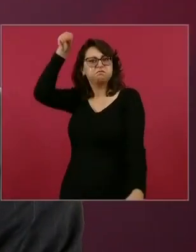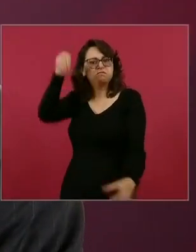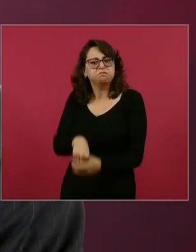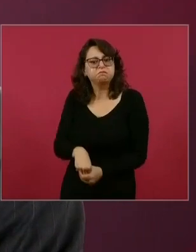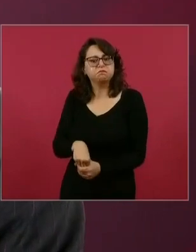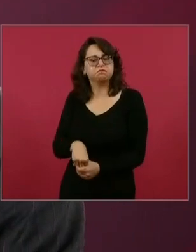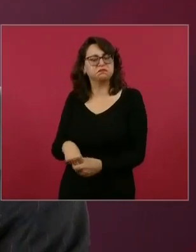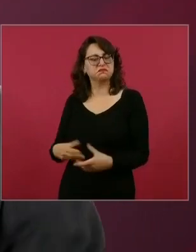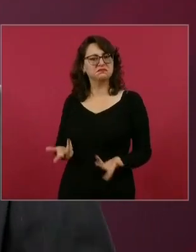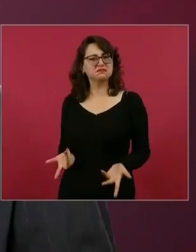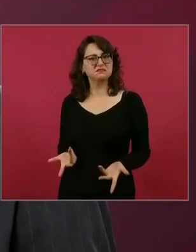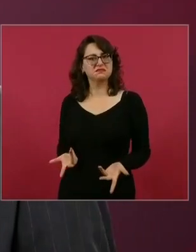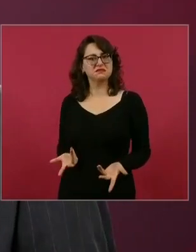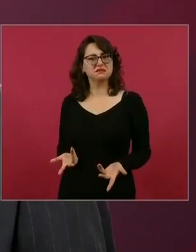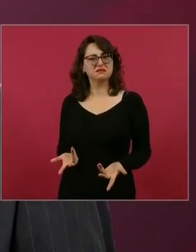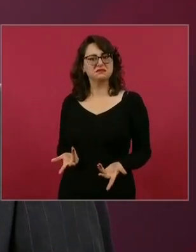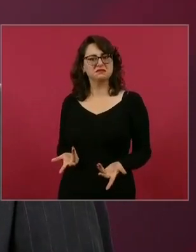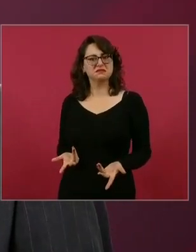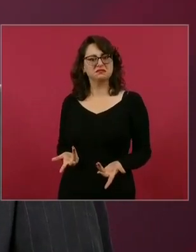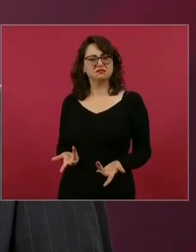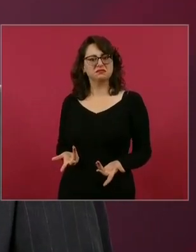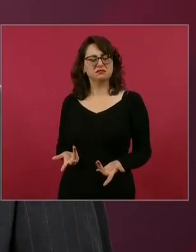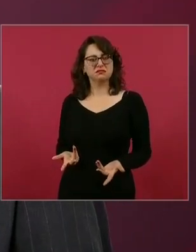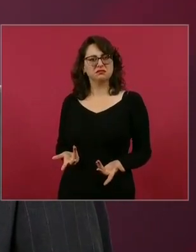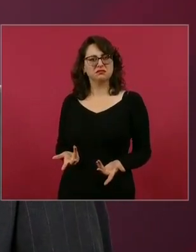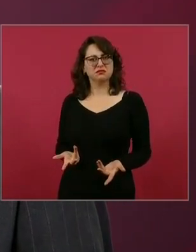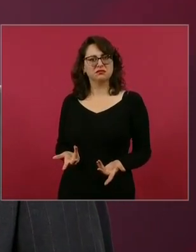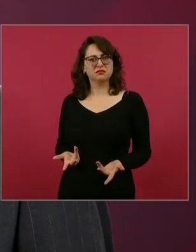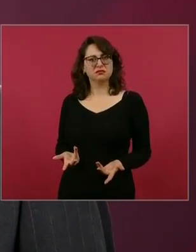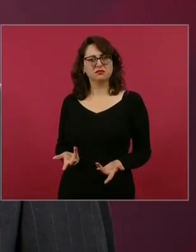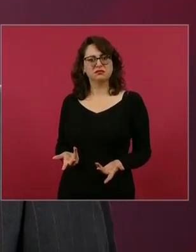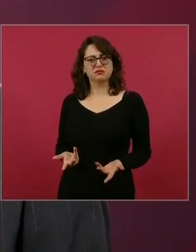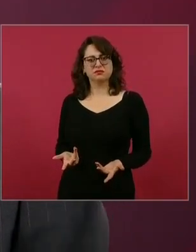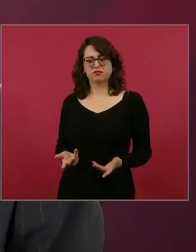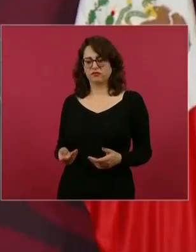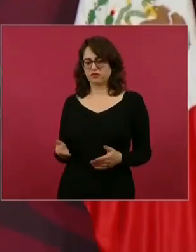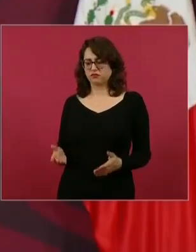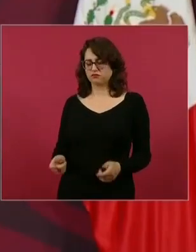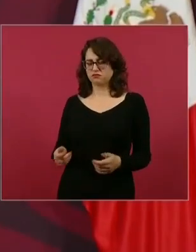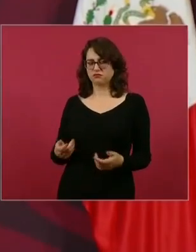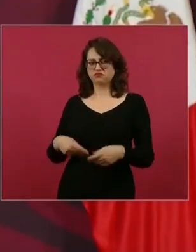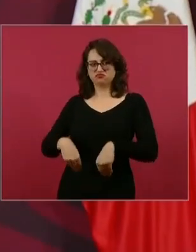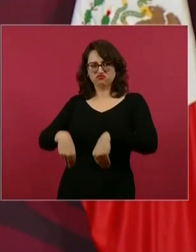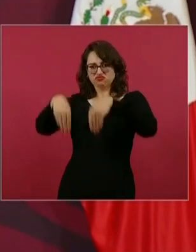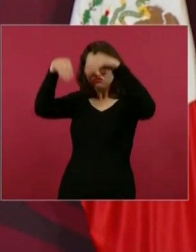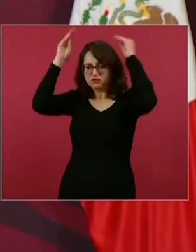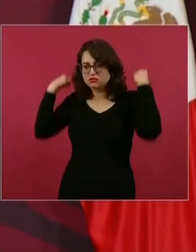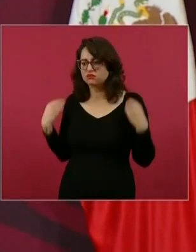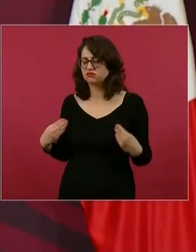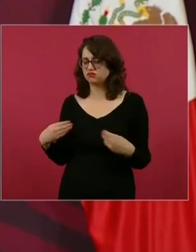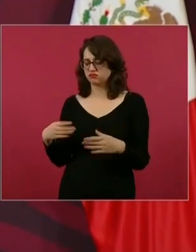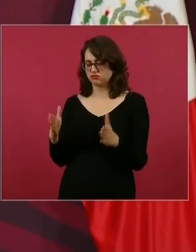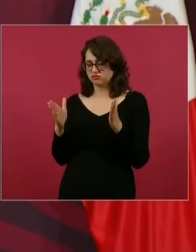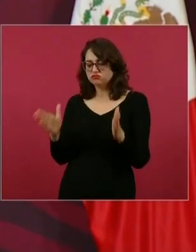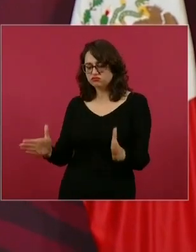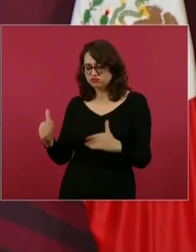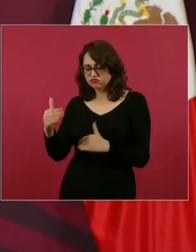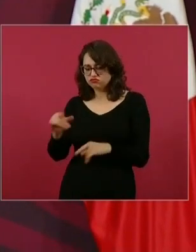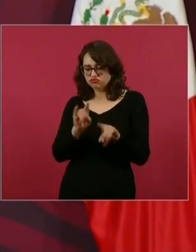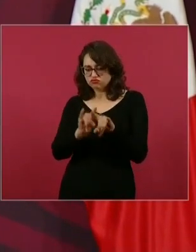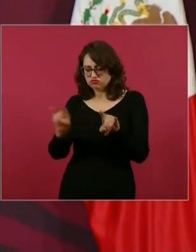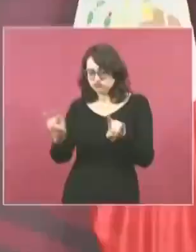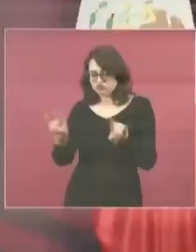que decidan de acuerdo a sus